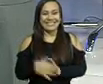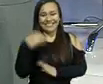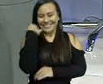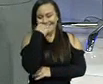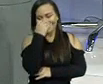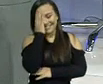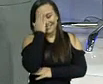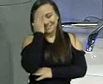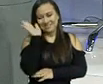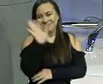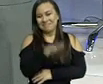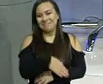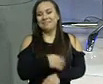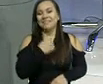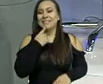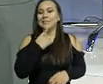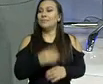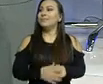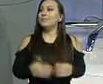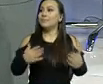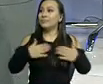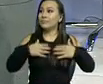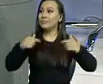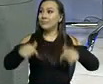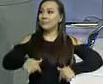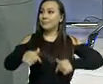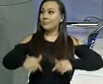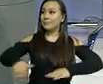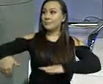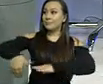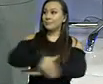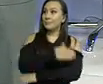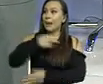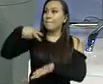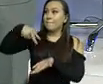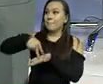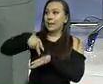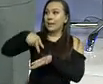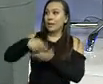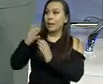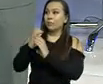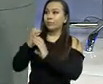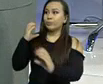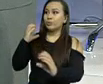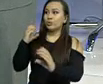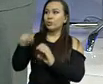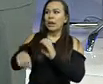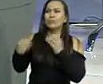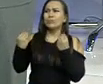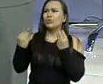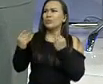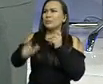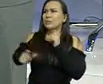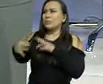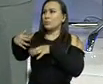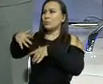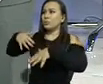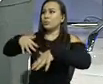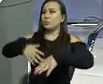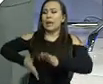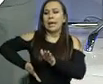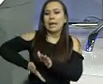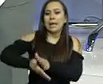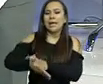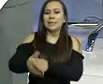bien les comento me encuentro en uno de los paraderos de buses con mayor concentración de pasajeros de la vía